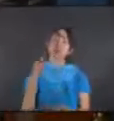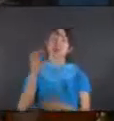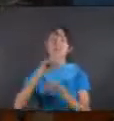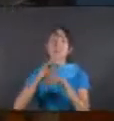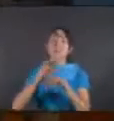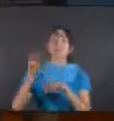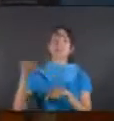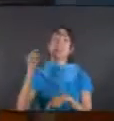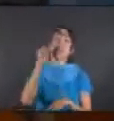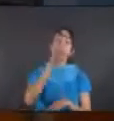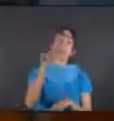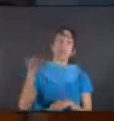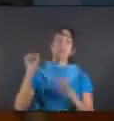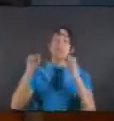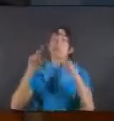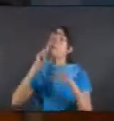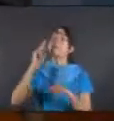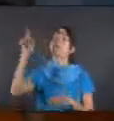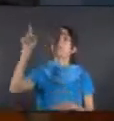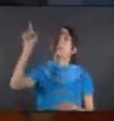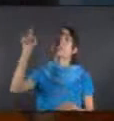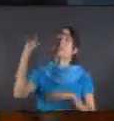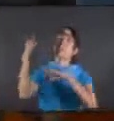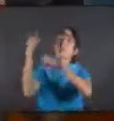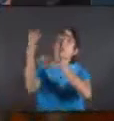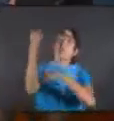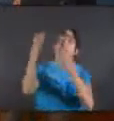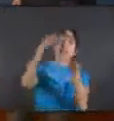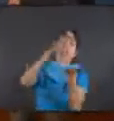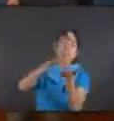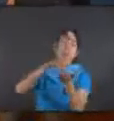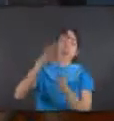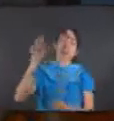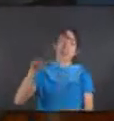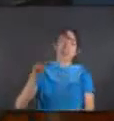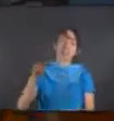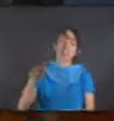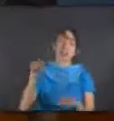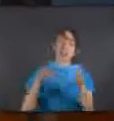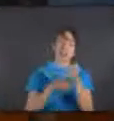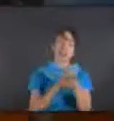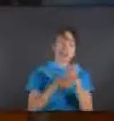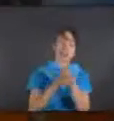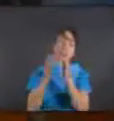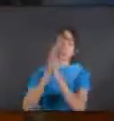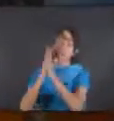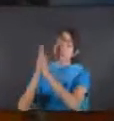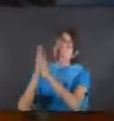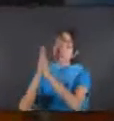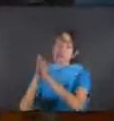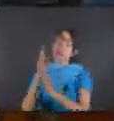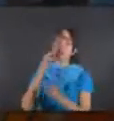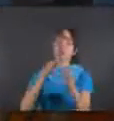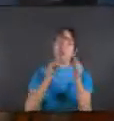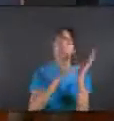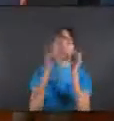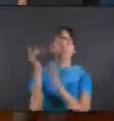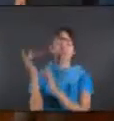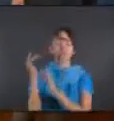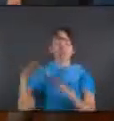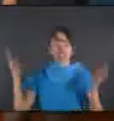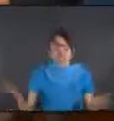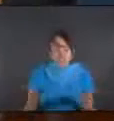Señor. En el nombre de Jesús lo declaramos en esta hora, Padre. Y Padre, venimos